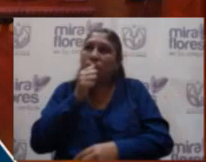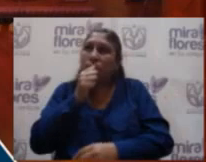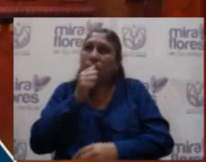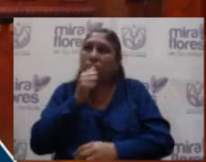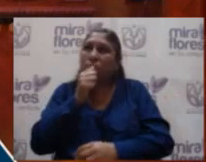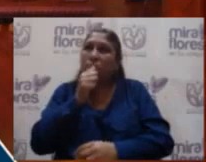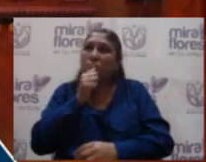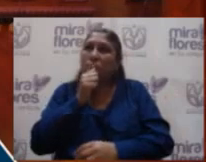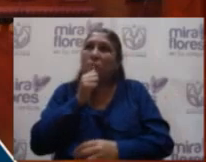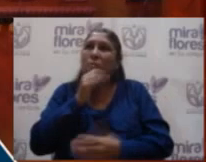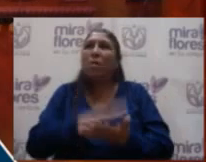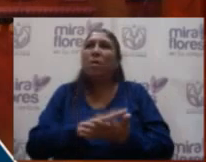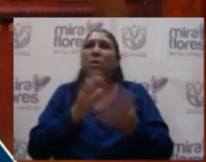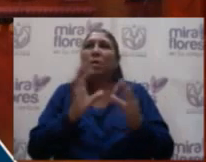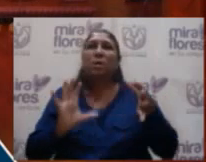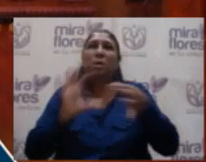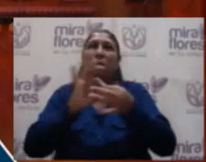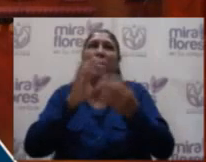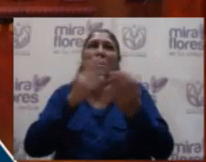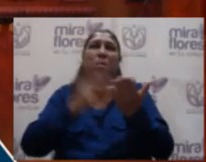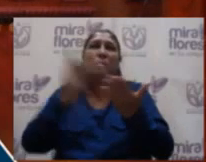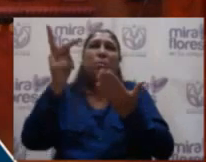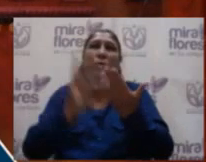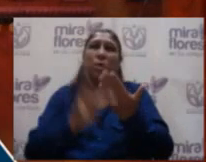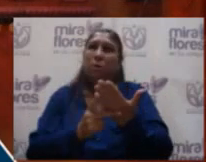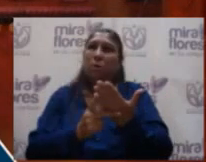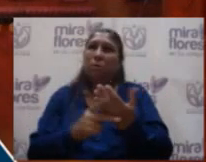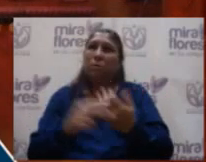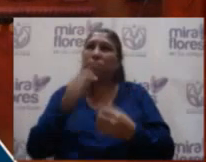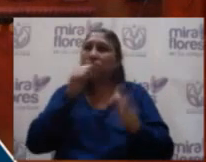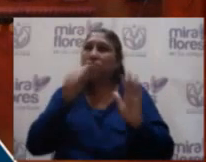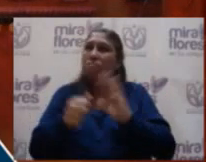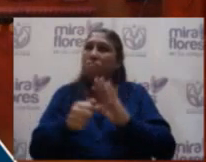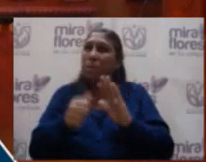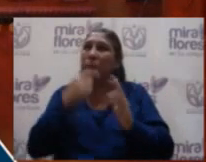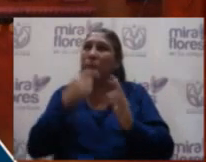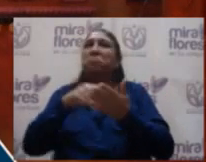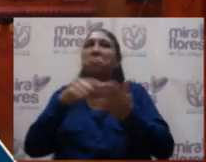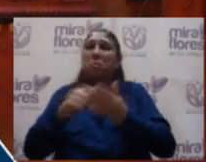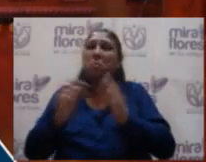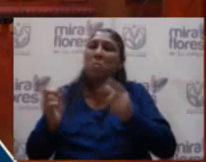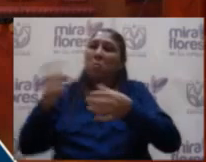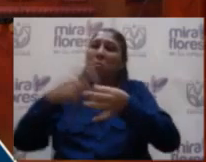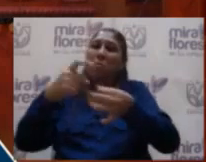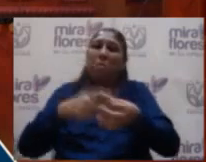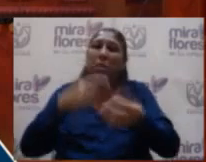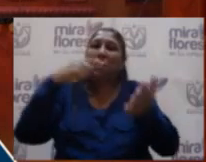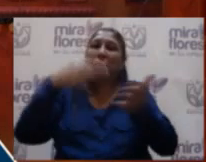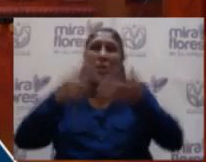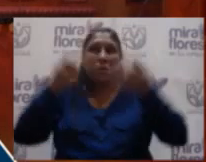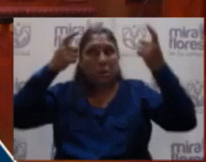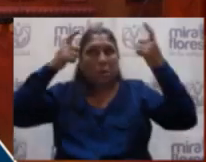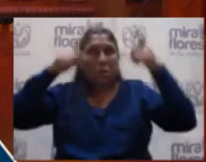Asociaciones Público-Privadas y Proyectos en Activos, el mismo que forma parte del presente acuerdo.